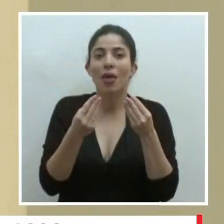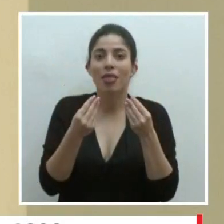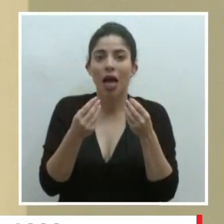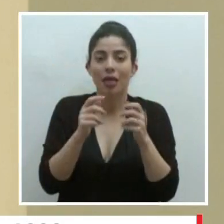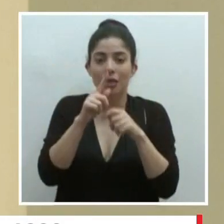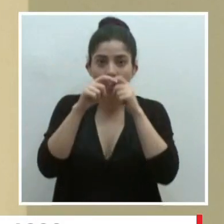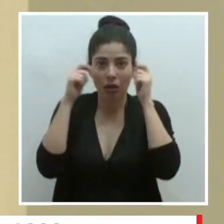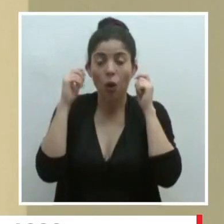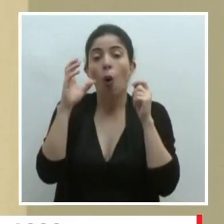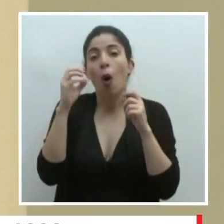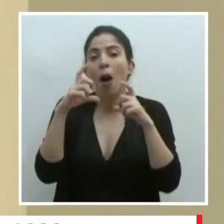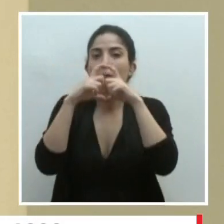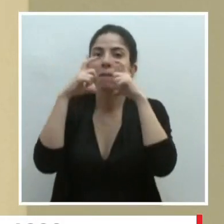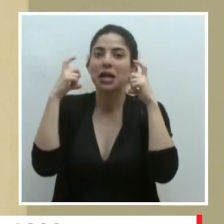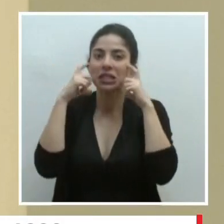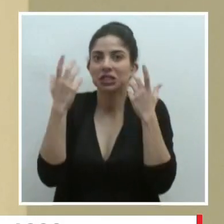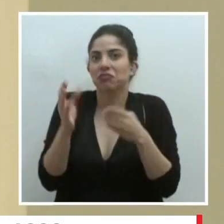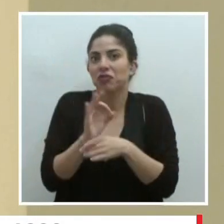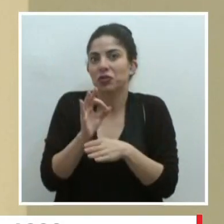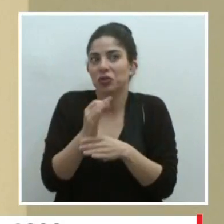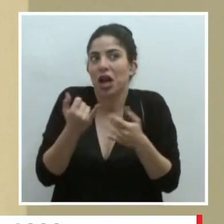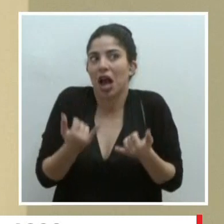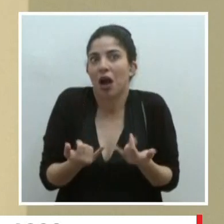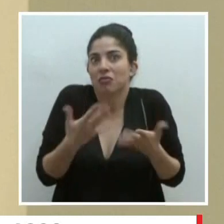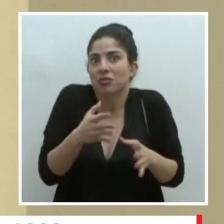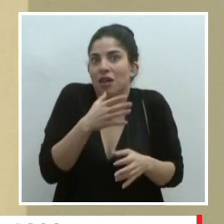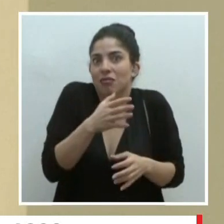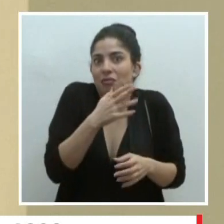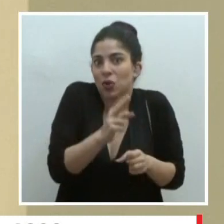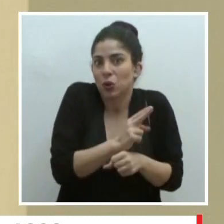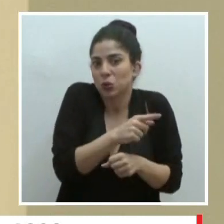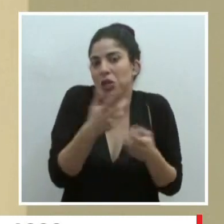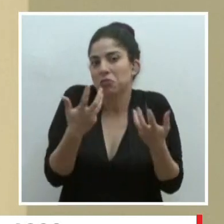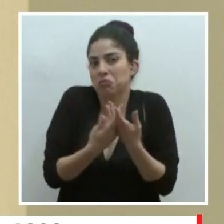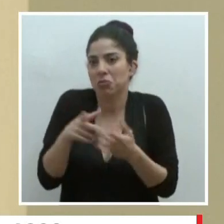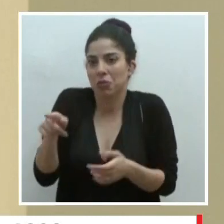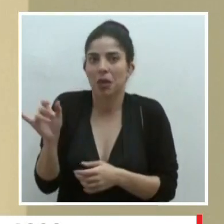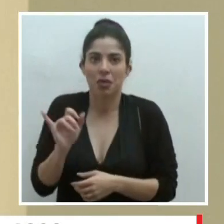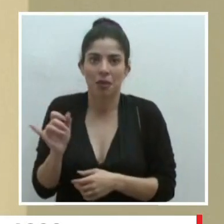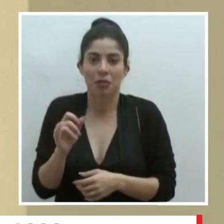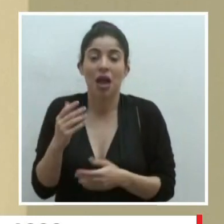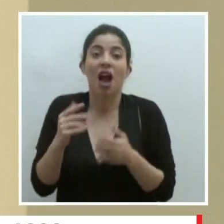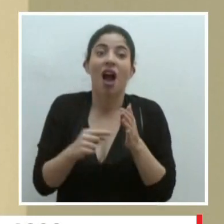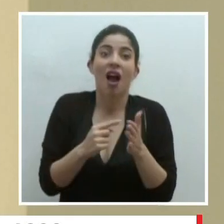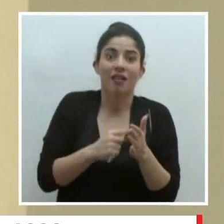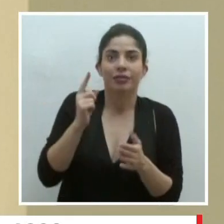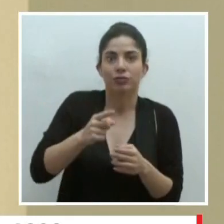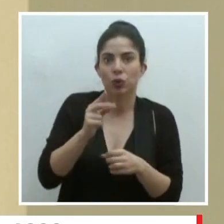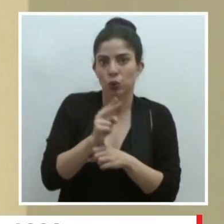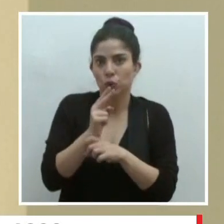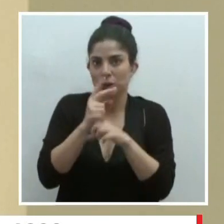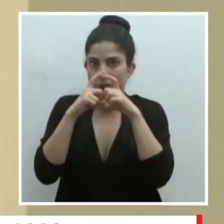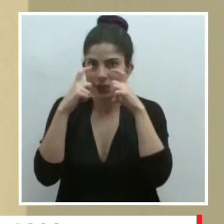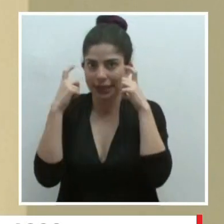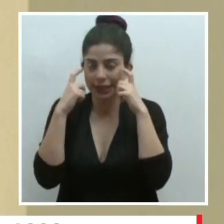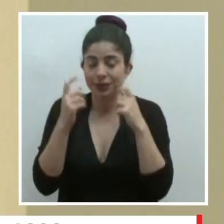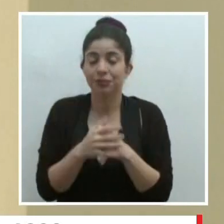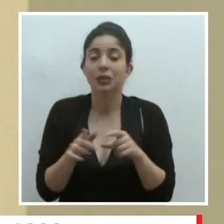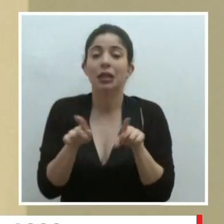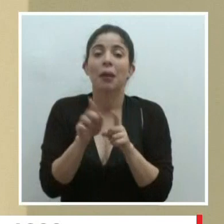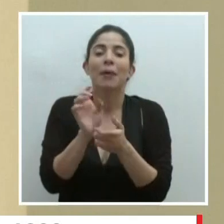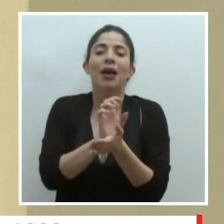mascarillas ayudan mucho, que de todos modos en este caso ya están recomendadas y en algunos casos más bien es obligatorio su uso. También